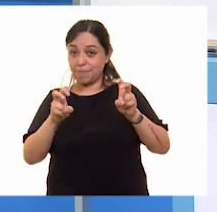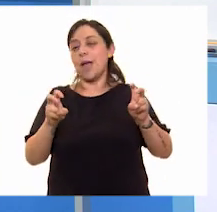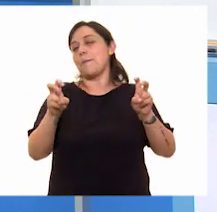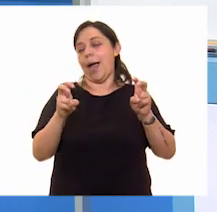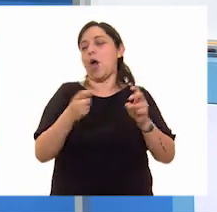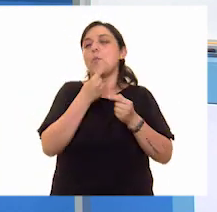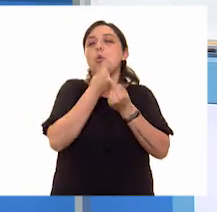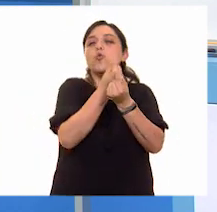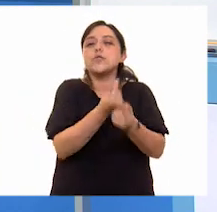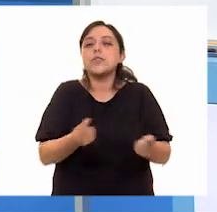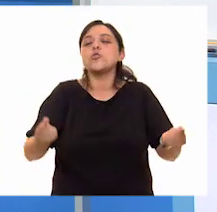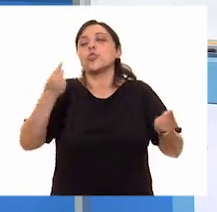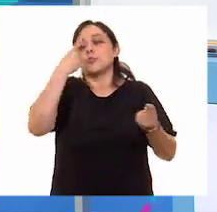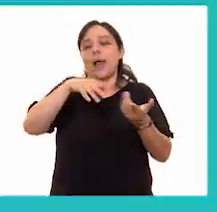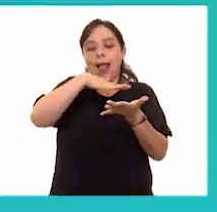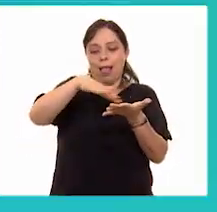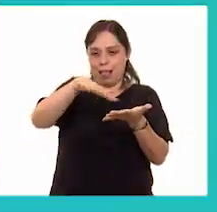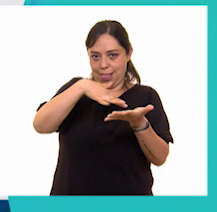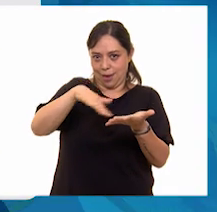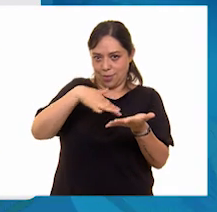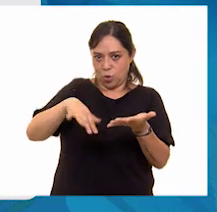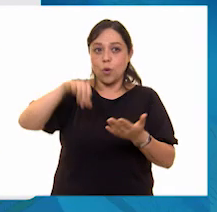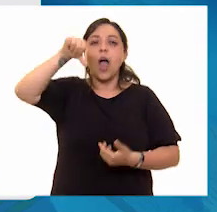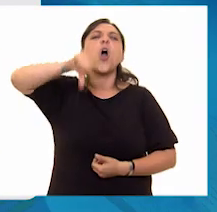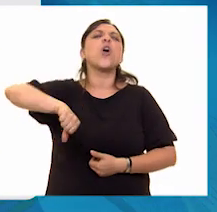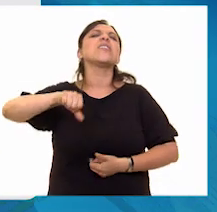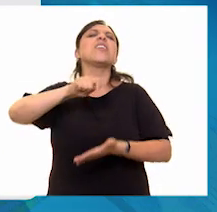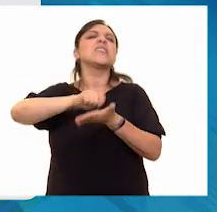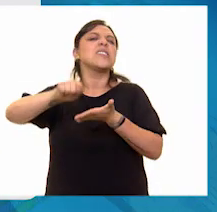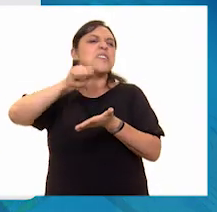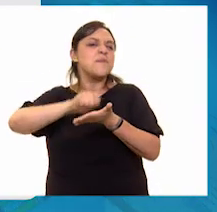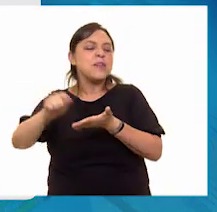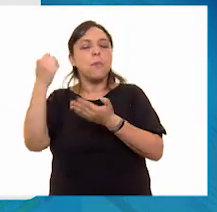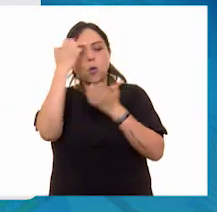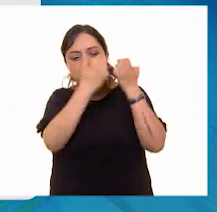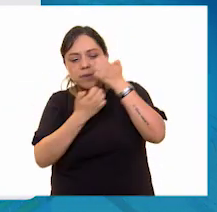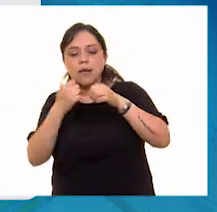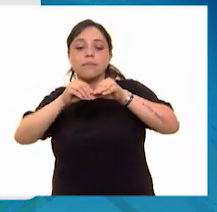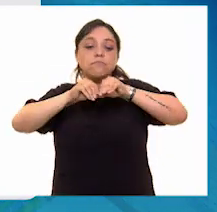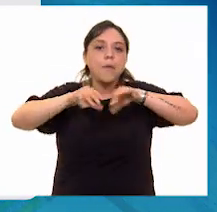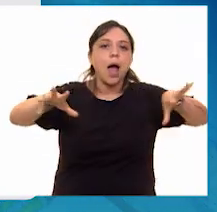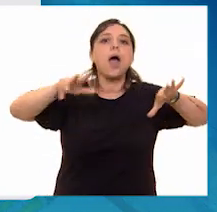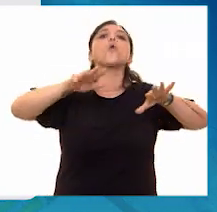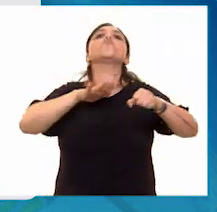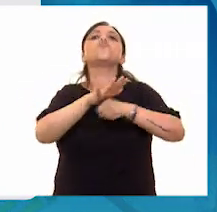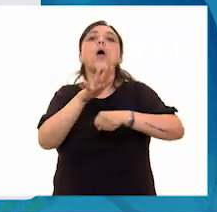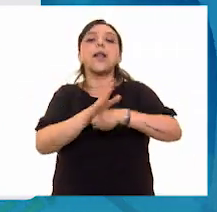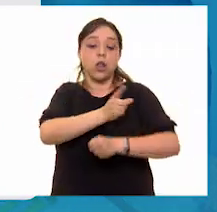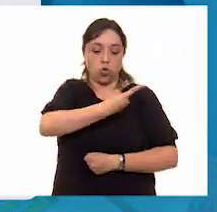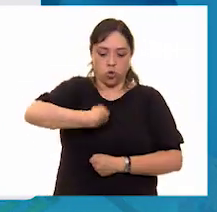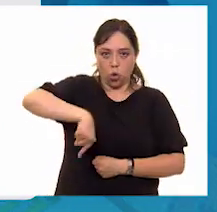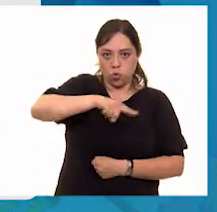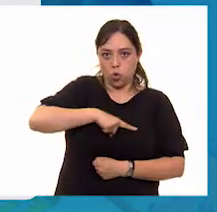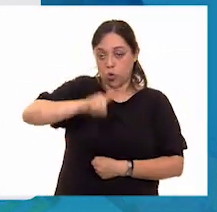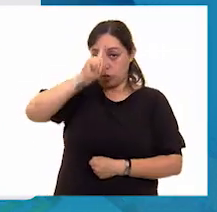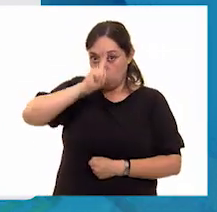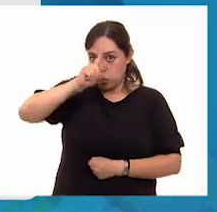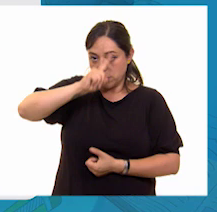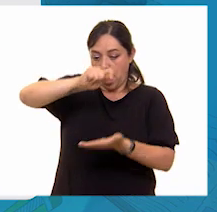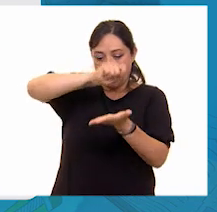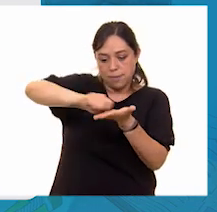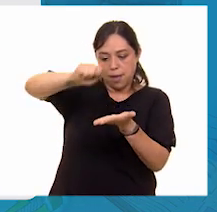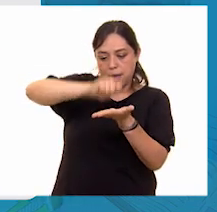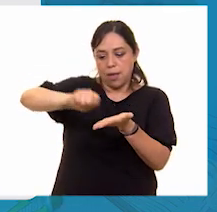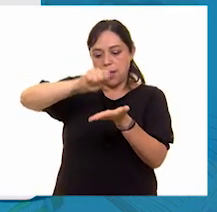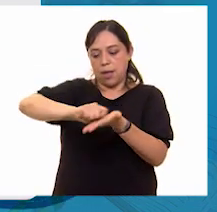infantil. El día de hoy escribimos, revisamos y publicamos un comentario para recomendar la obra del